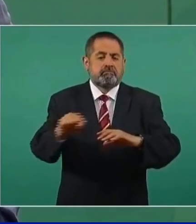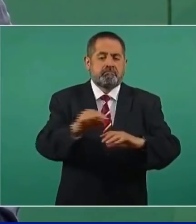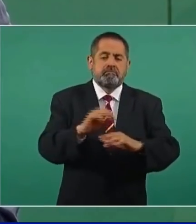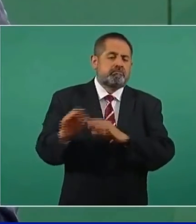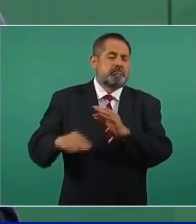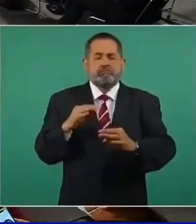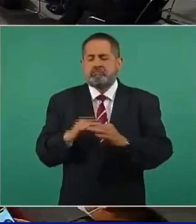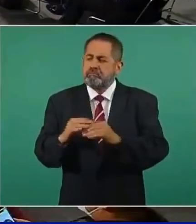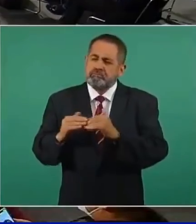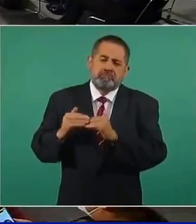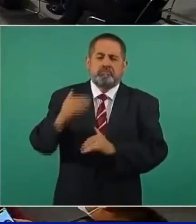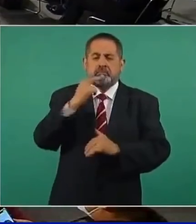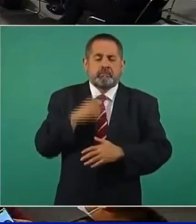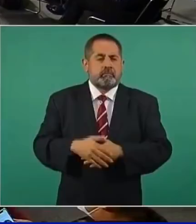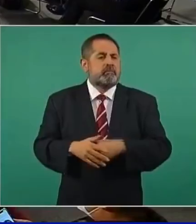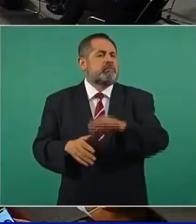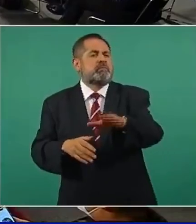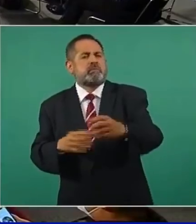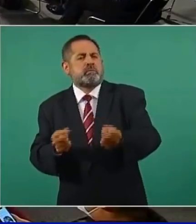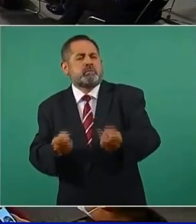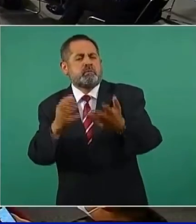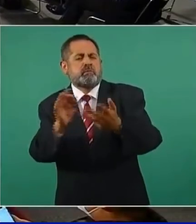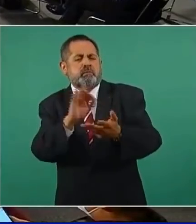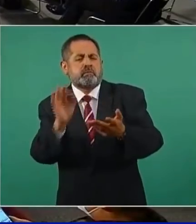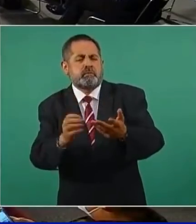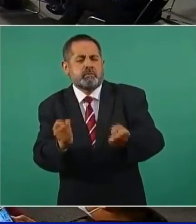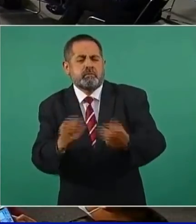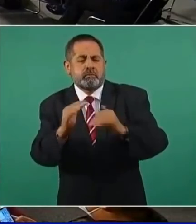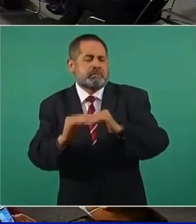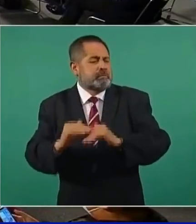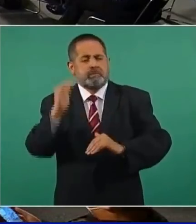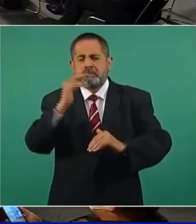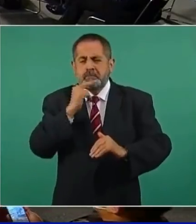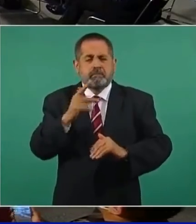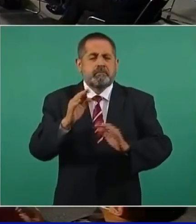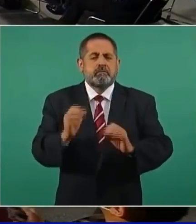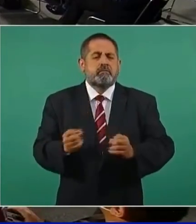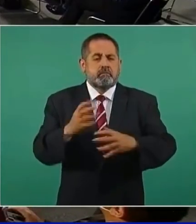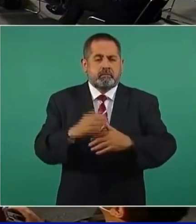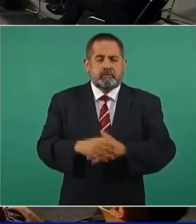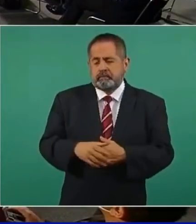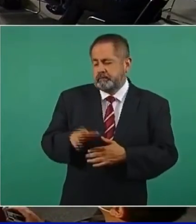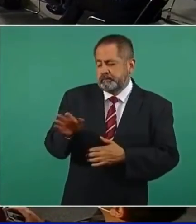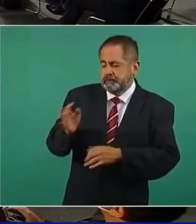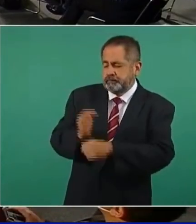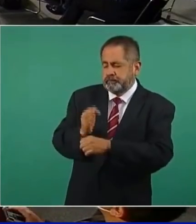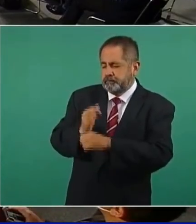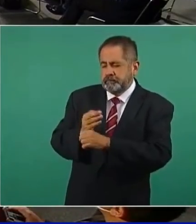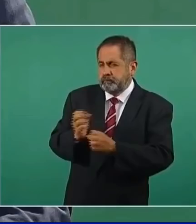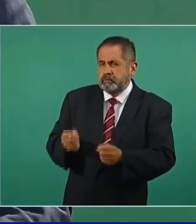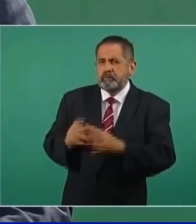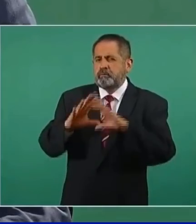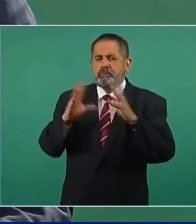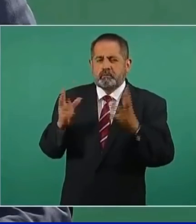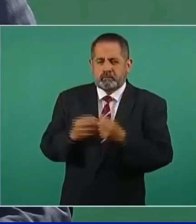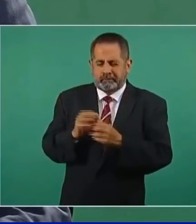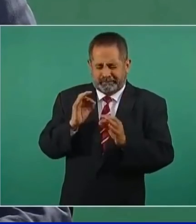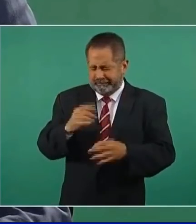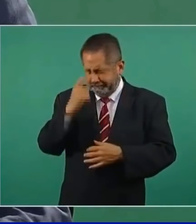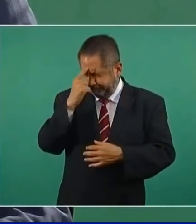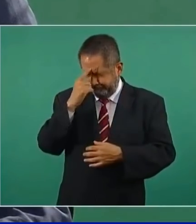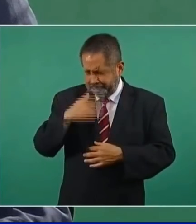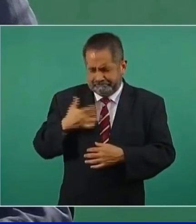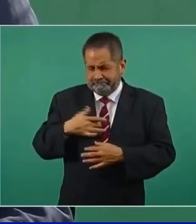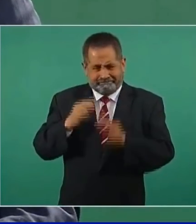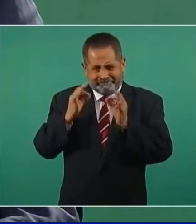¿En qué porcentaje se va a aumentar más o menos? No tengo preciso el